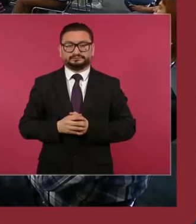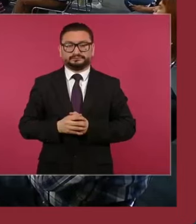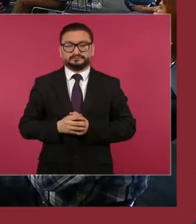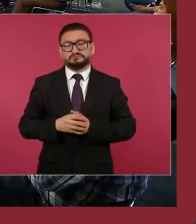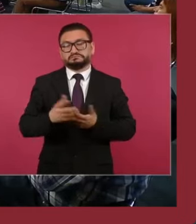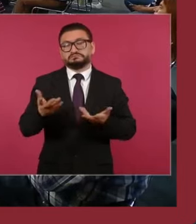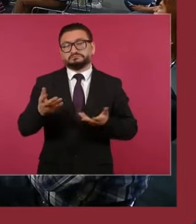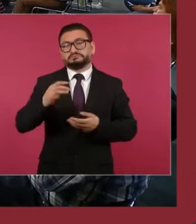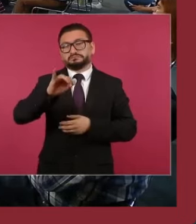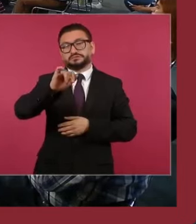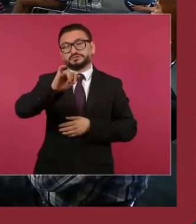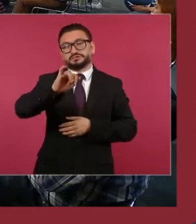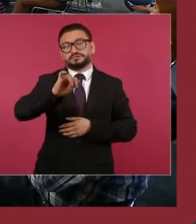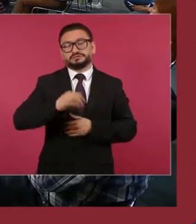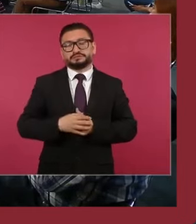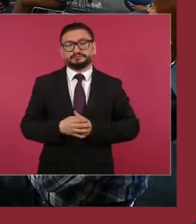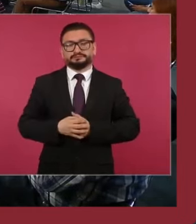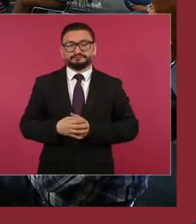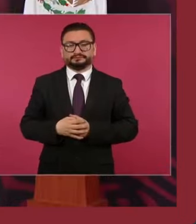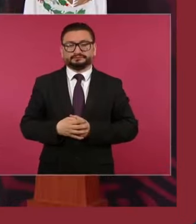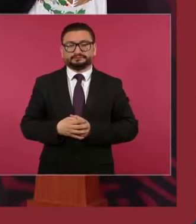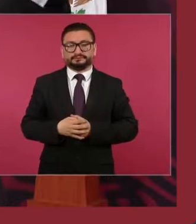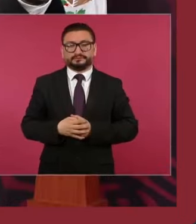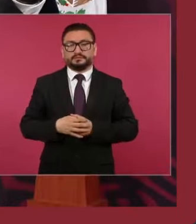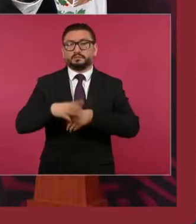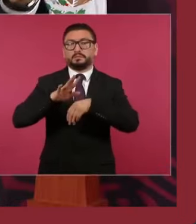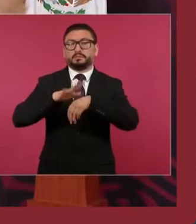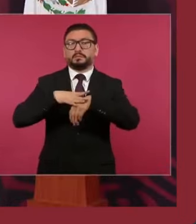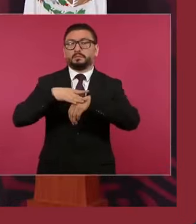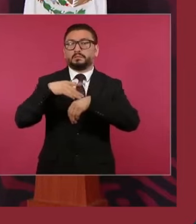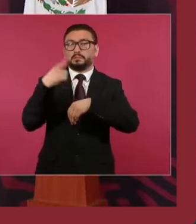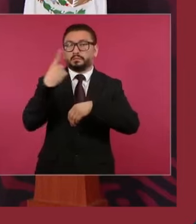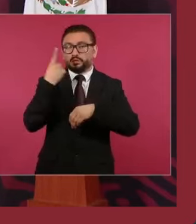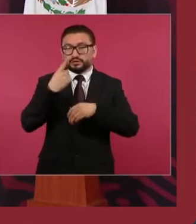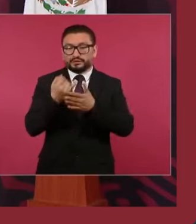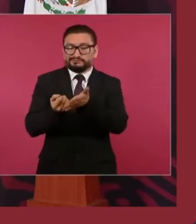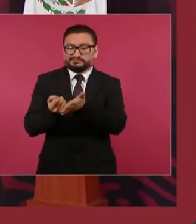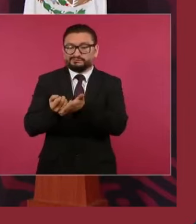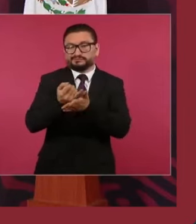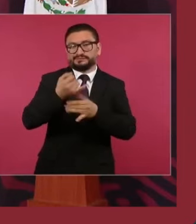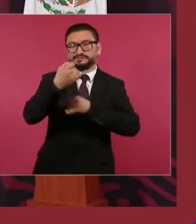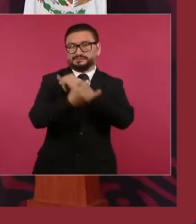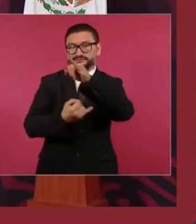Pues sí, porque es una resolución internacional.